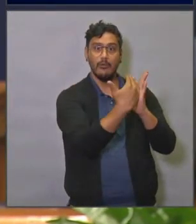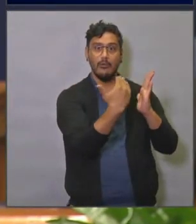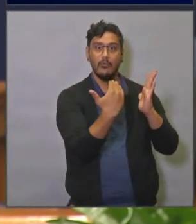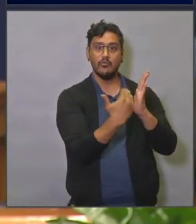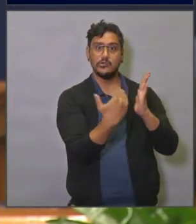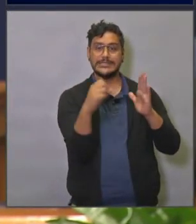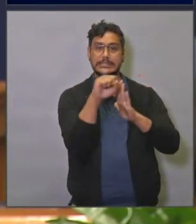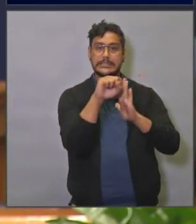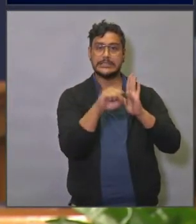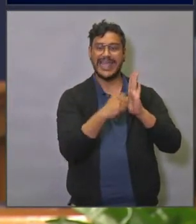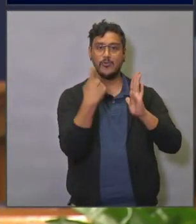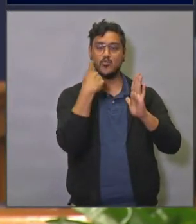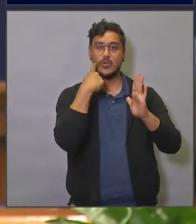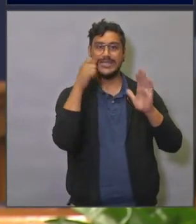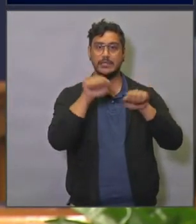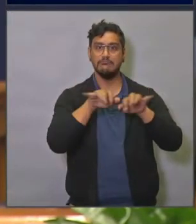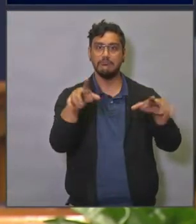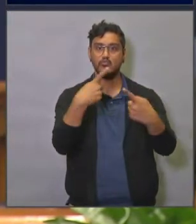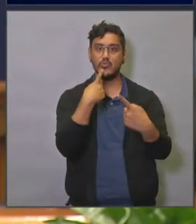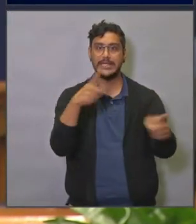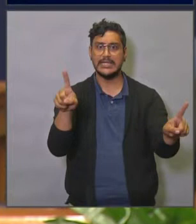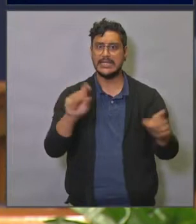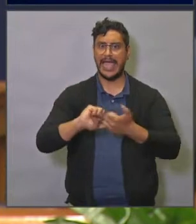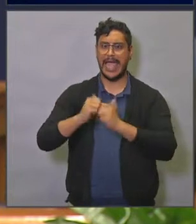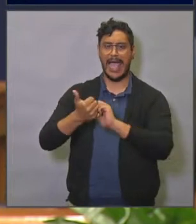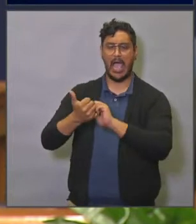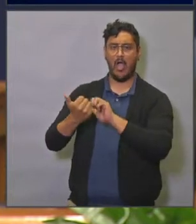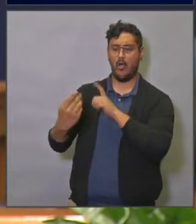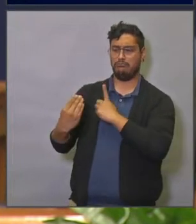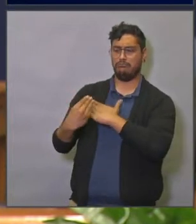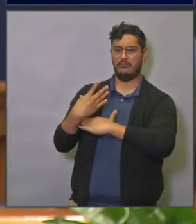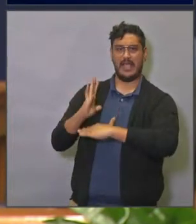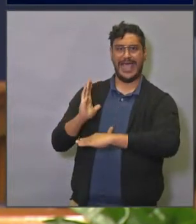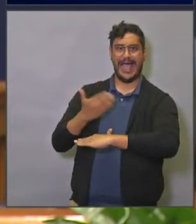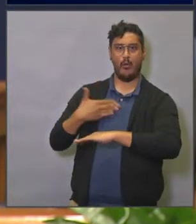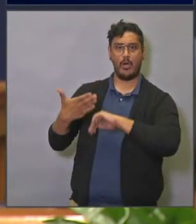el Estado y cómo esto impacta al condado de Los Ángeles.